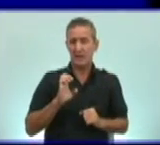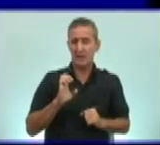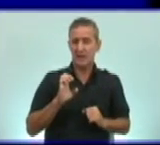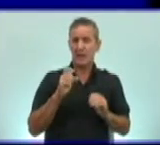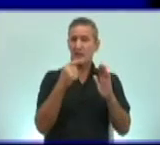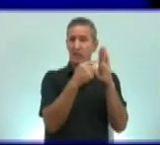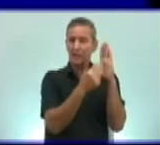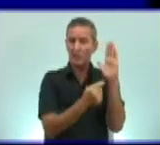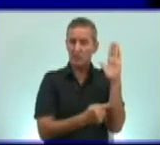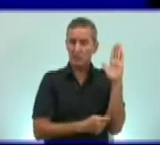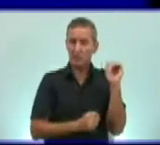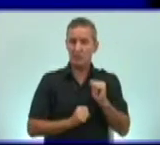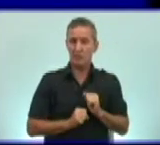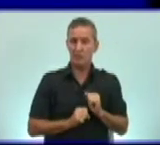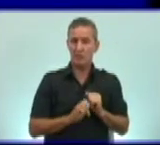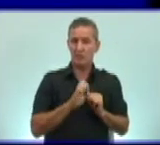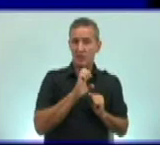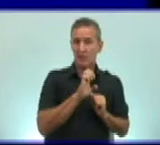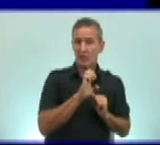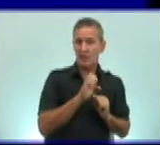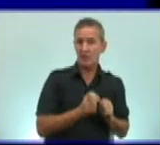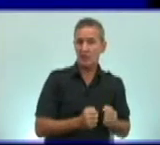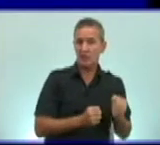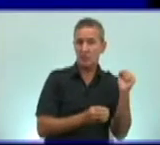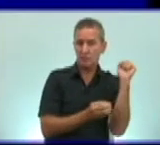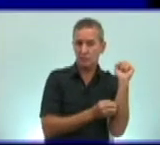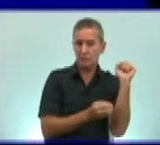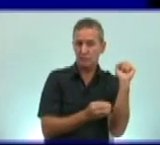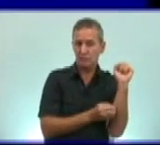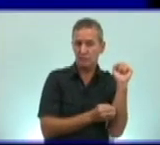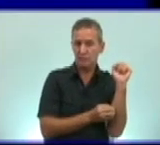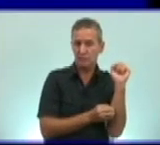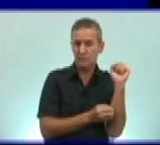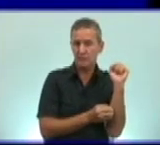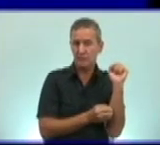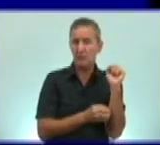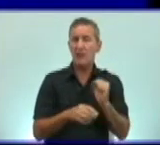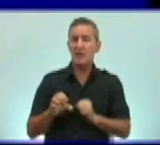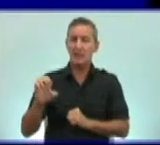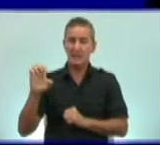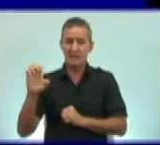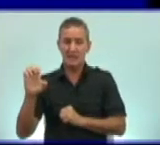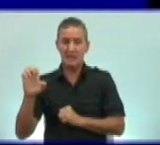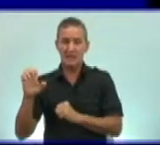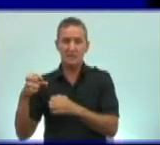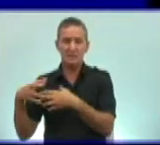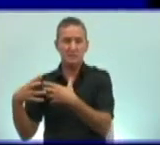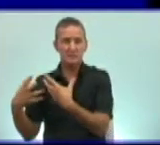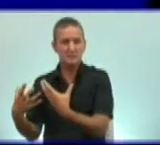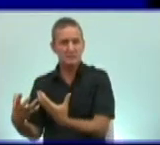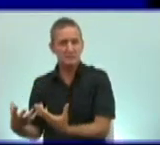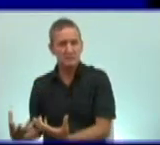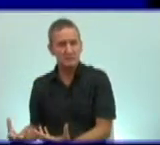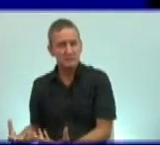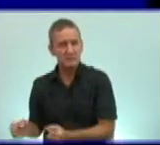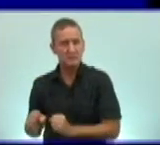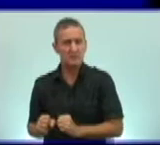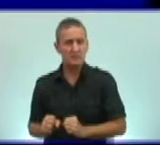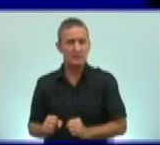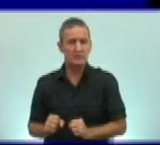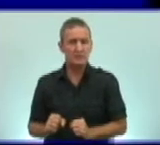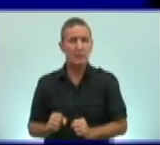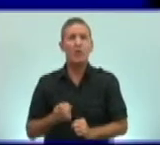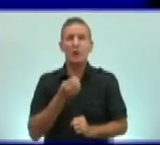en electrolitos fuertes y electrolitos débiles. Y esto, por supuesto, nosotros podríamos hacer un